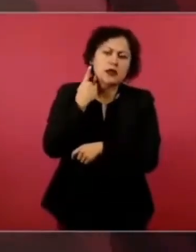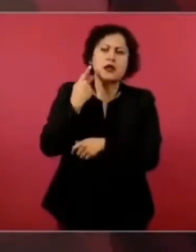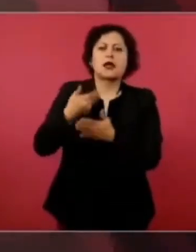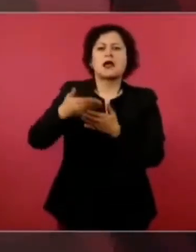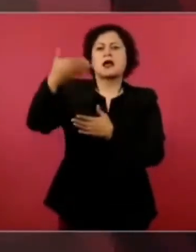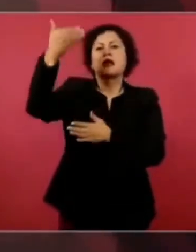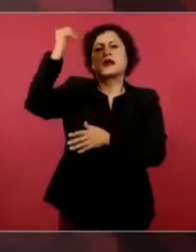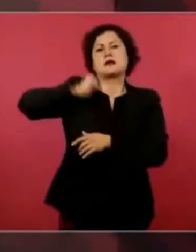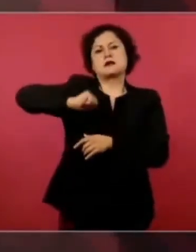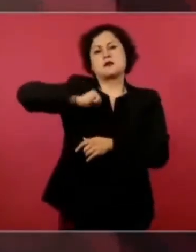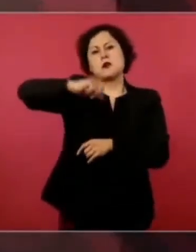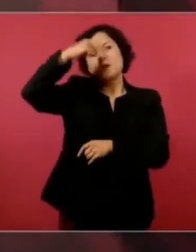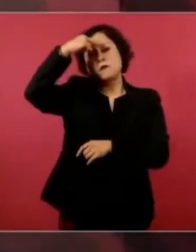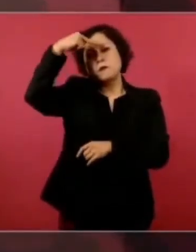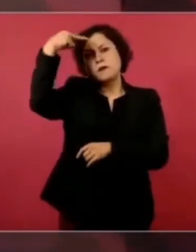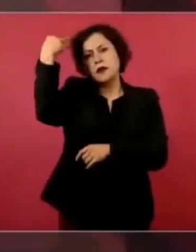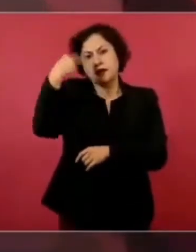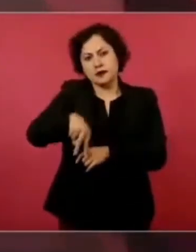prehispánico.